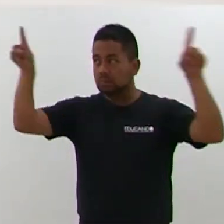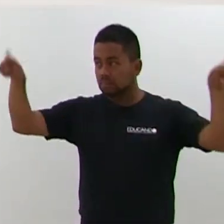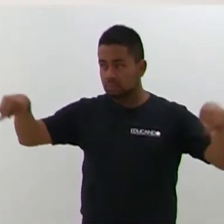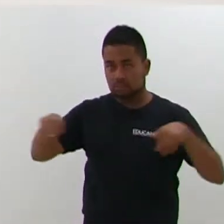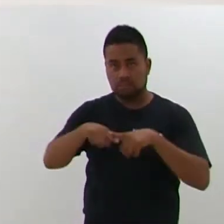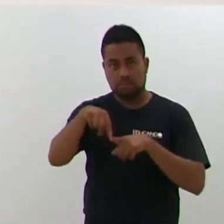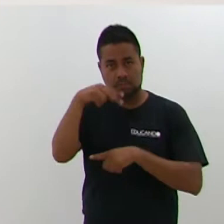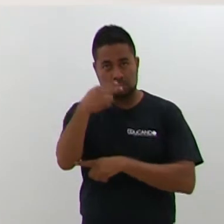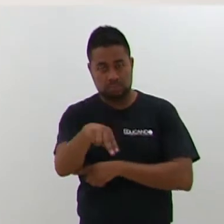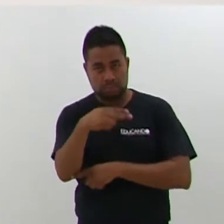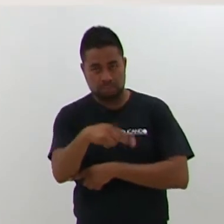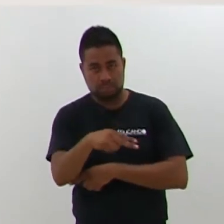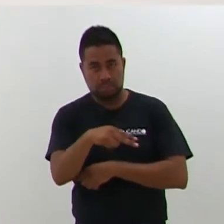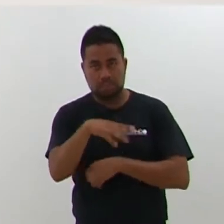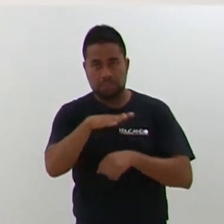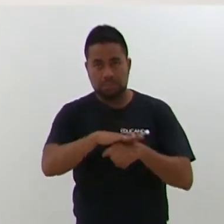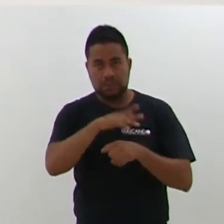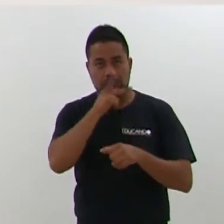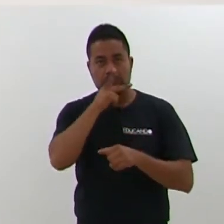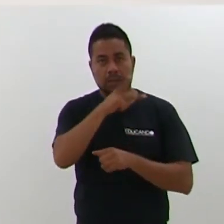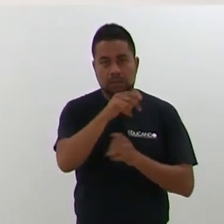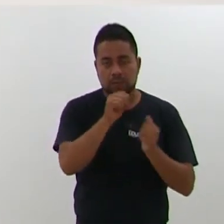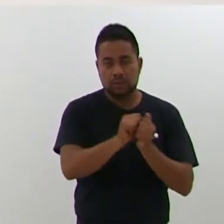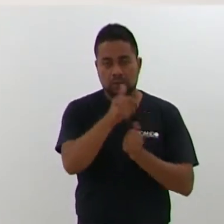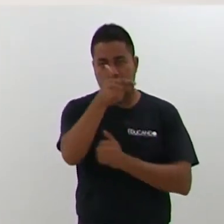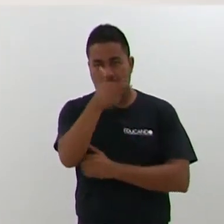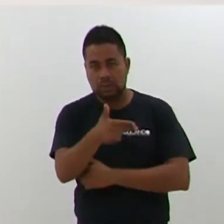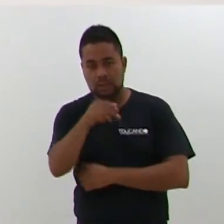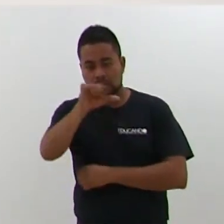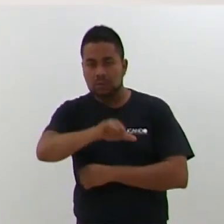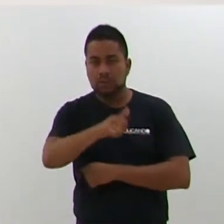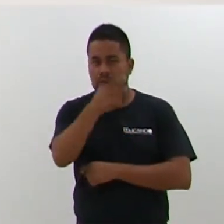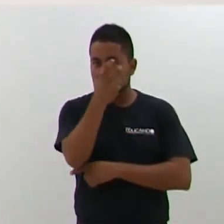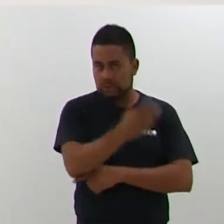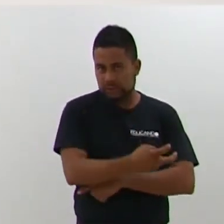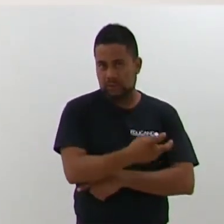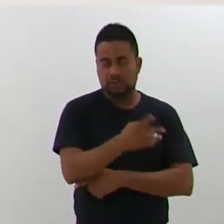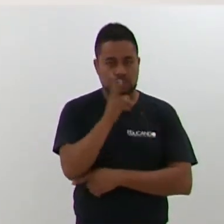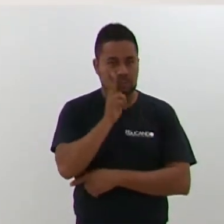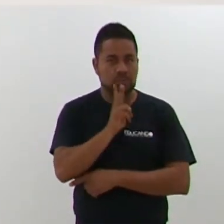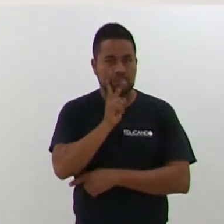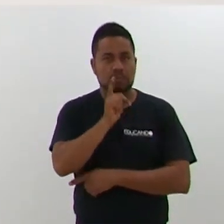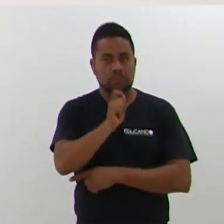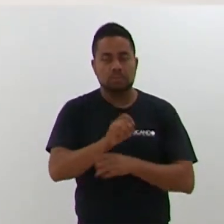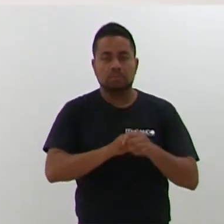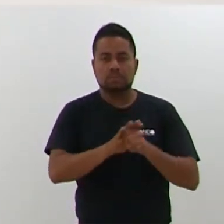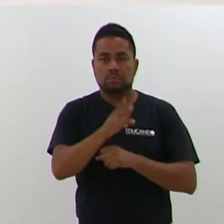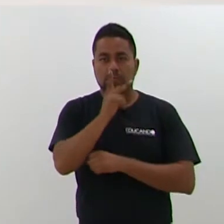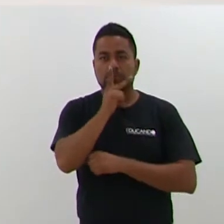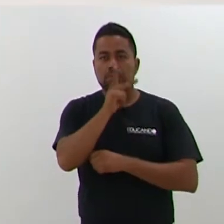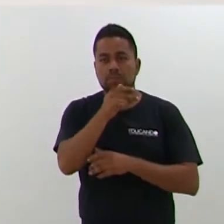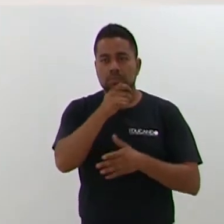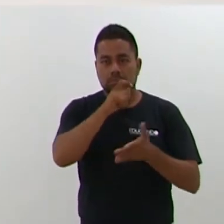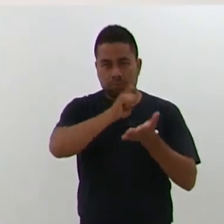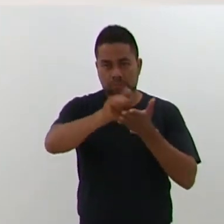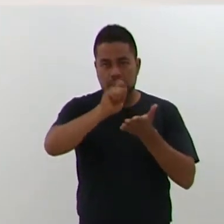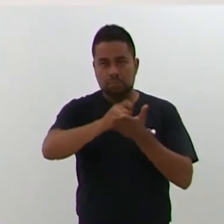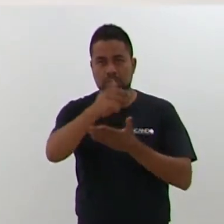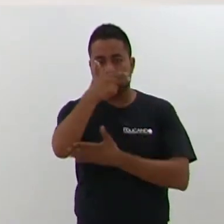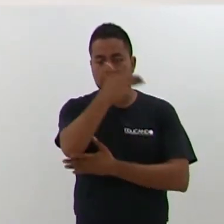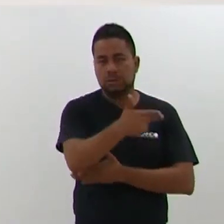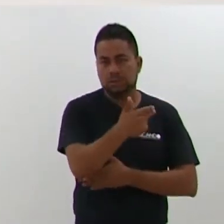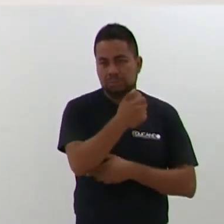llama Más palabras con H. ¿Sí? Hoy vamos a conocer estas. ¿Qué palabras se escriben con H? Muchas,